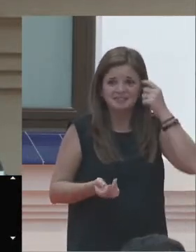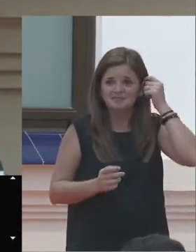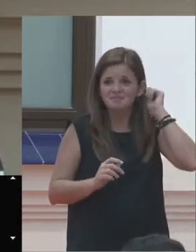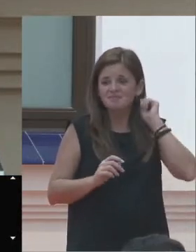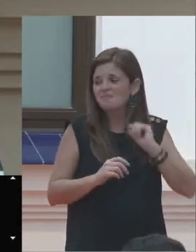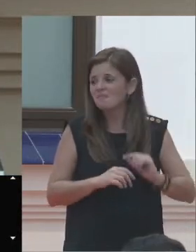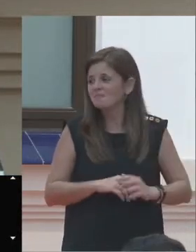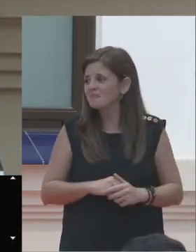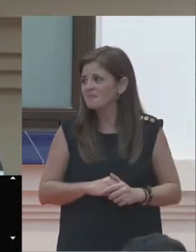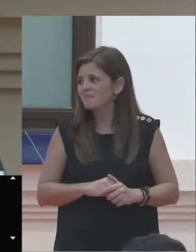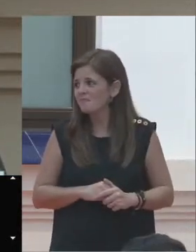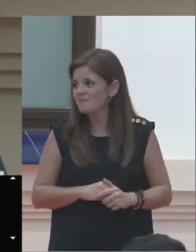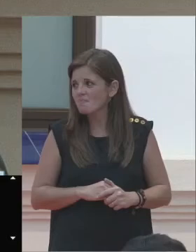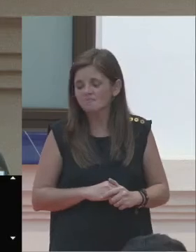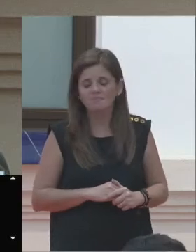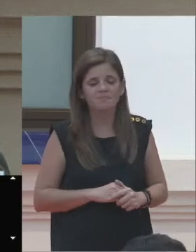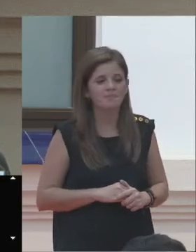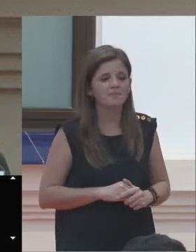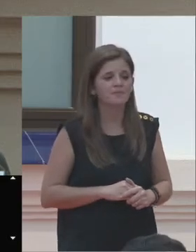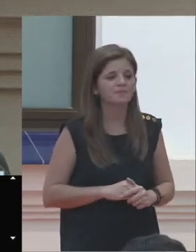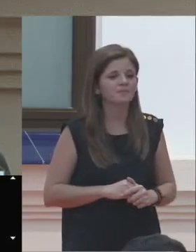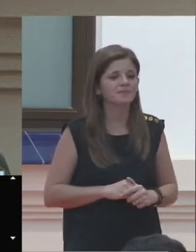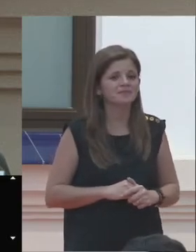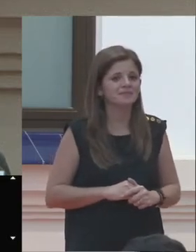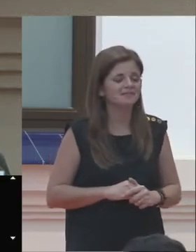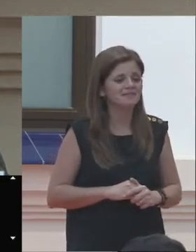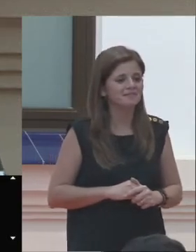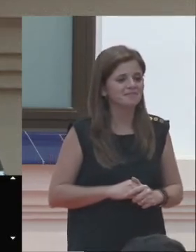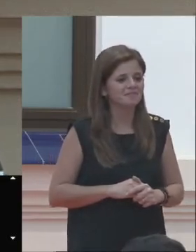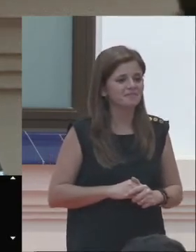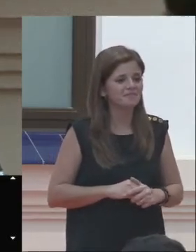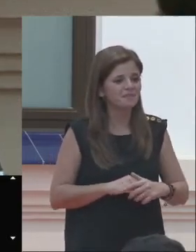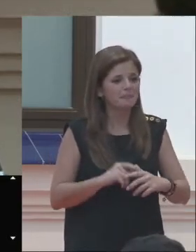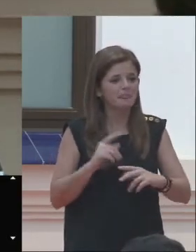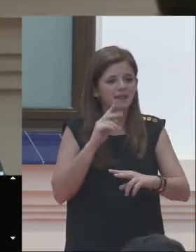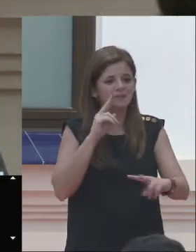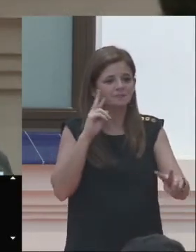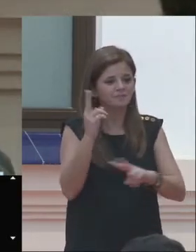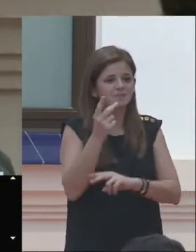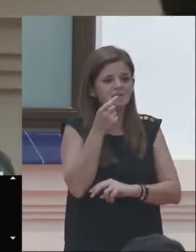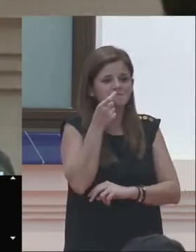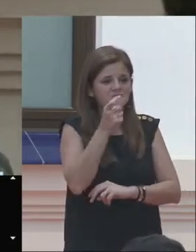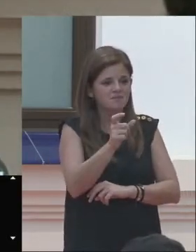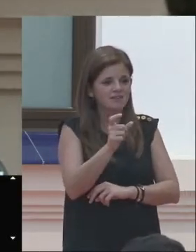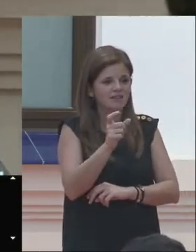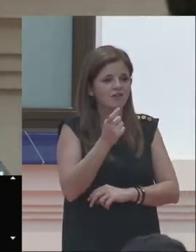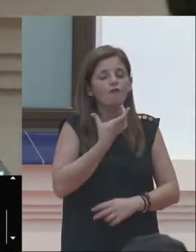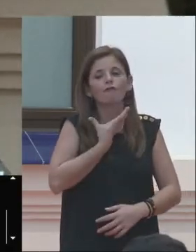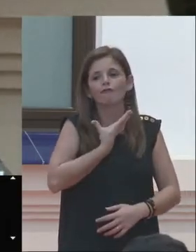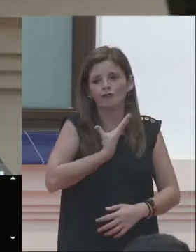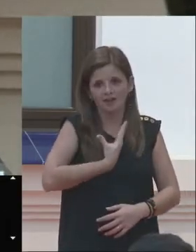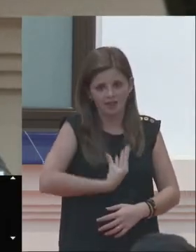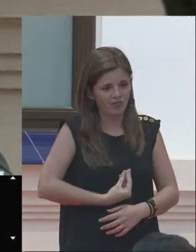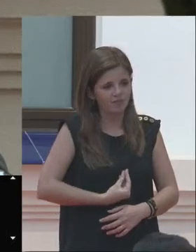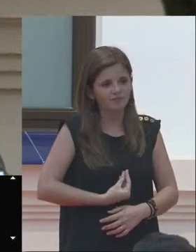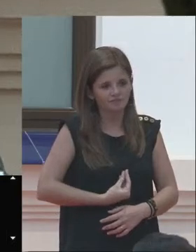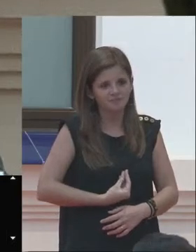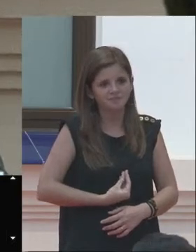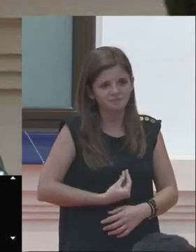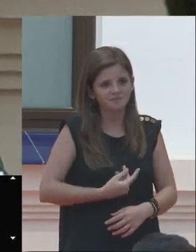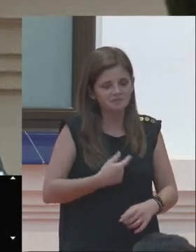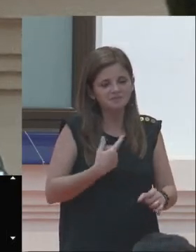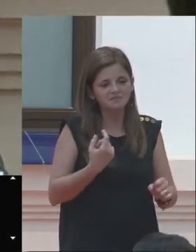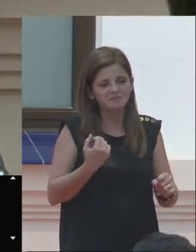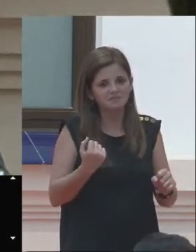una palabra con la que resumiría la respuesta es frustración. Es decir, cuando uno está trabajando con nuevas tecnologías,